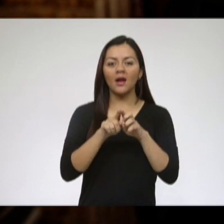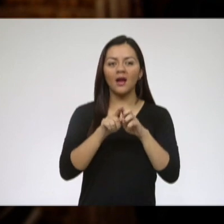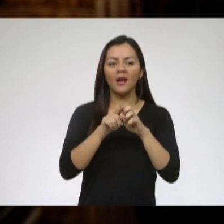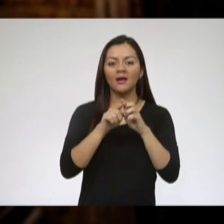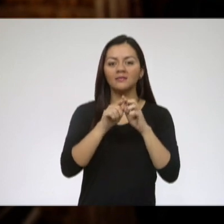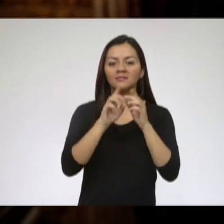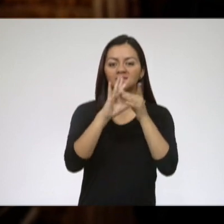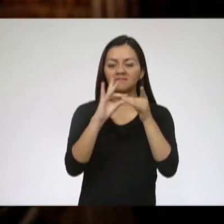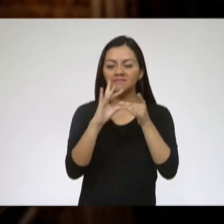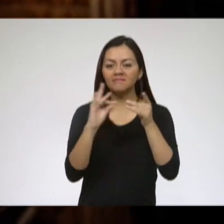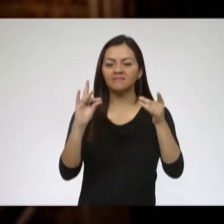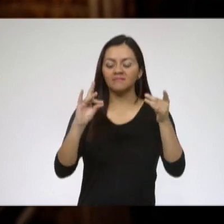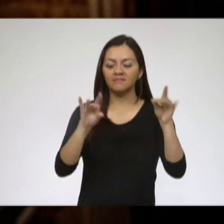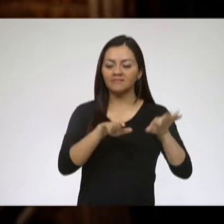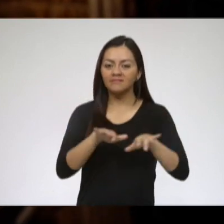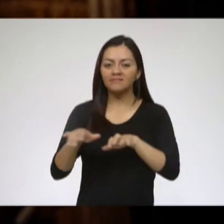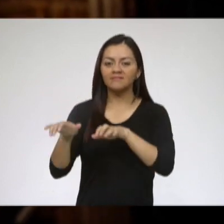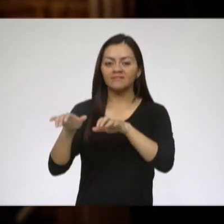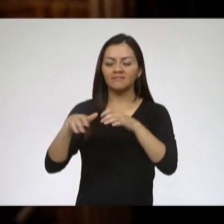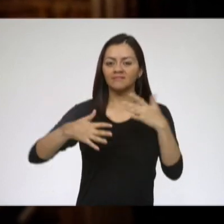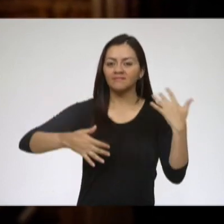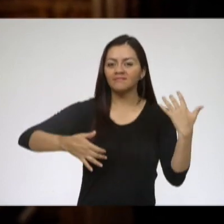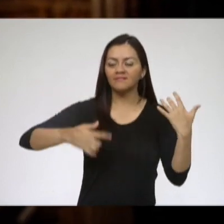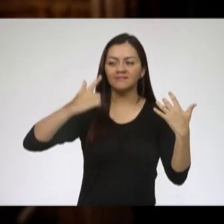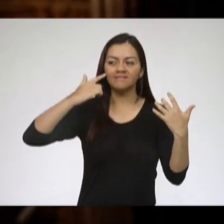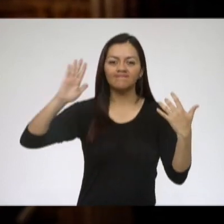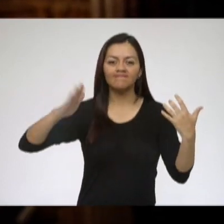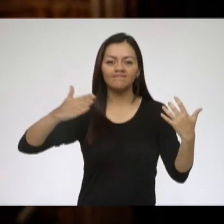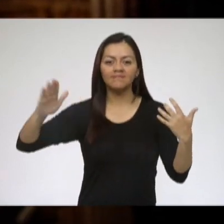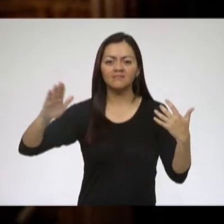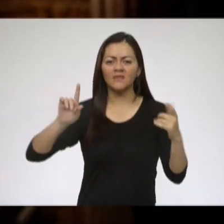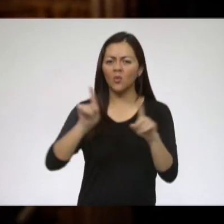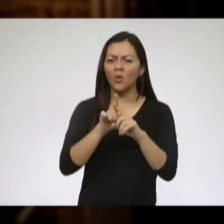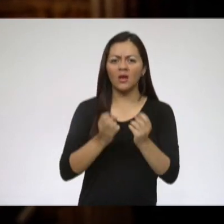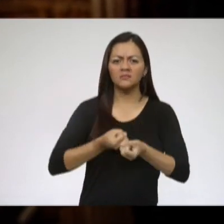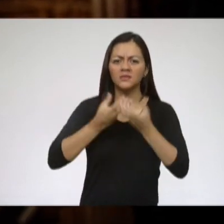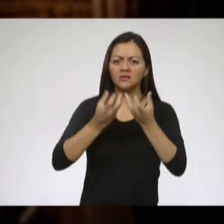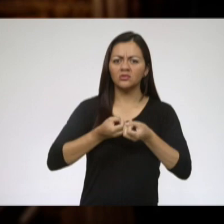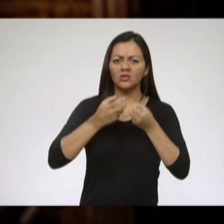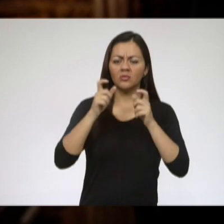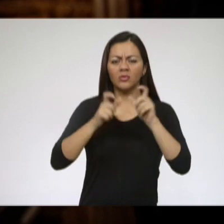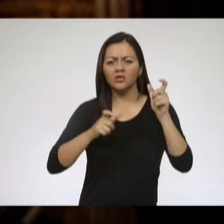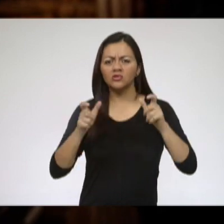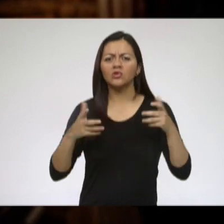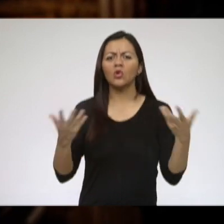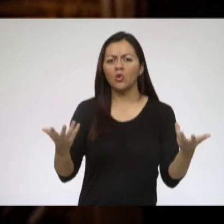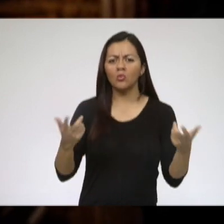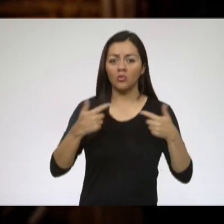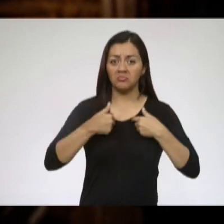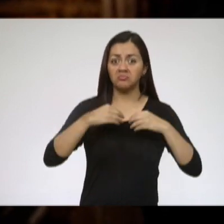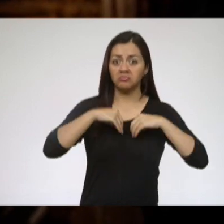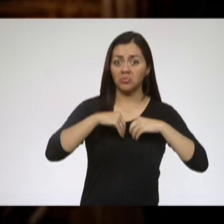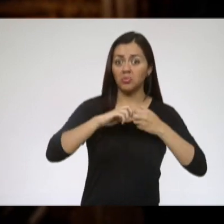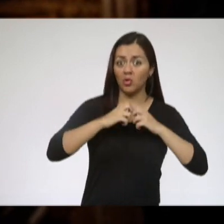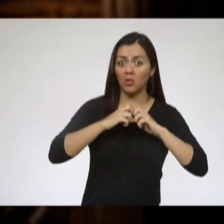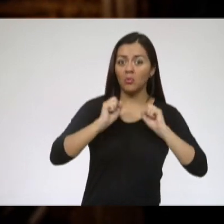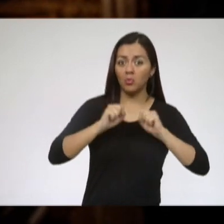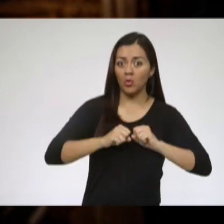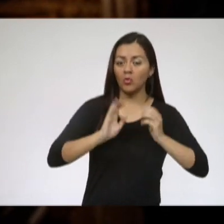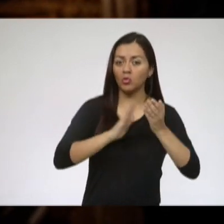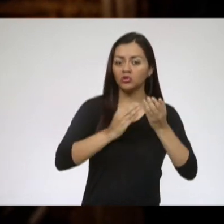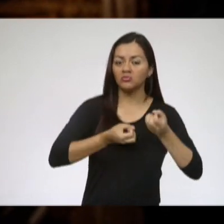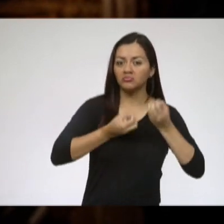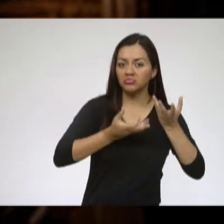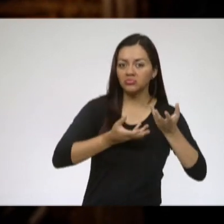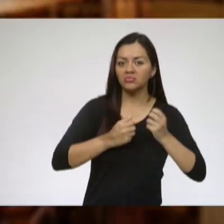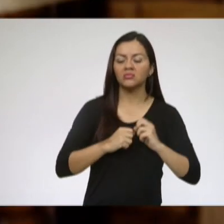eso, cada uno tiene su forma de expresar como cualquier otra persona las situaciones, problemas, lo que le pasa a uno, lo que le pasa a tus panas, lo